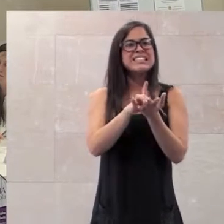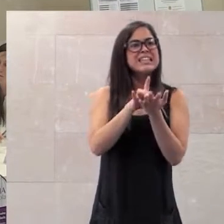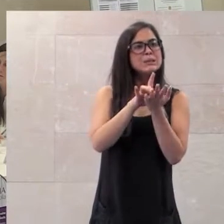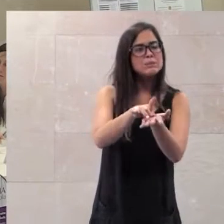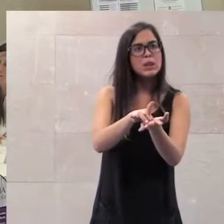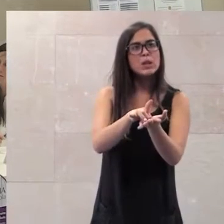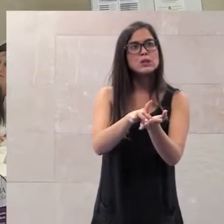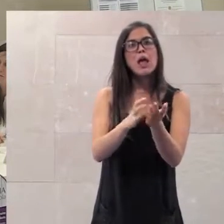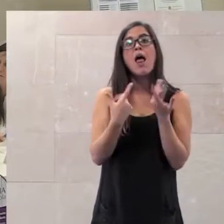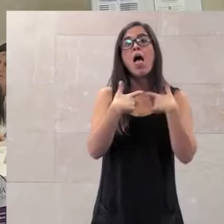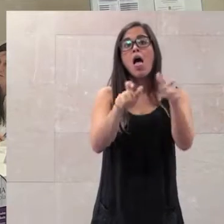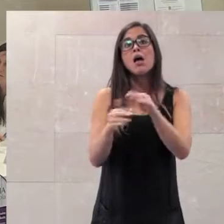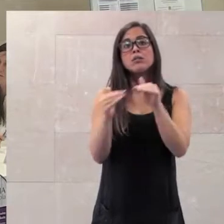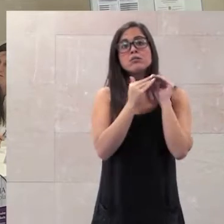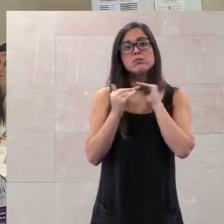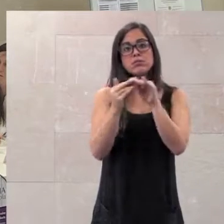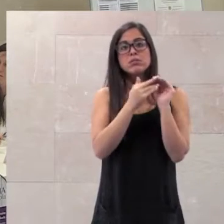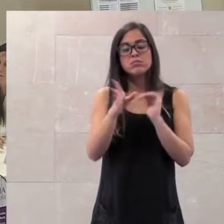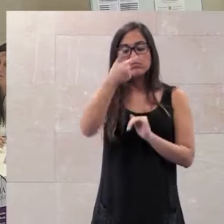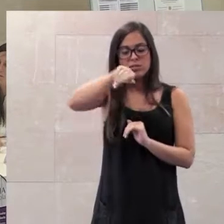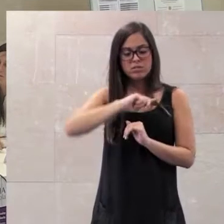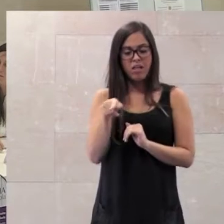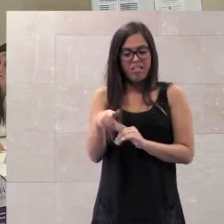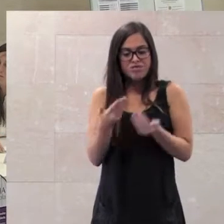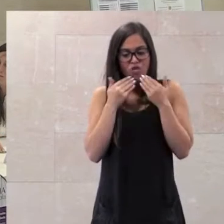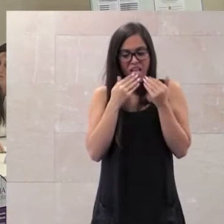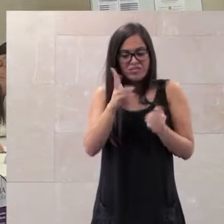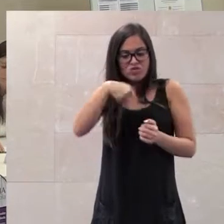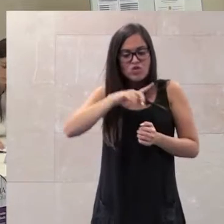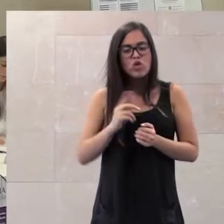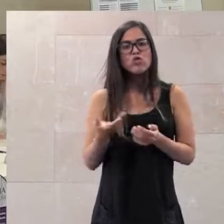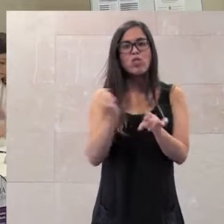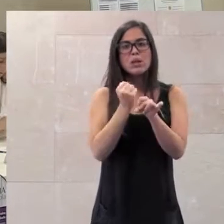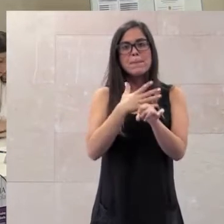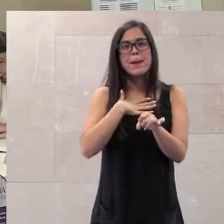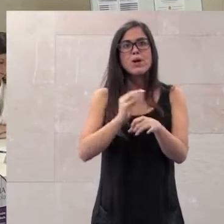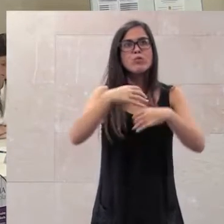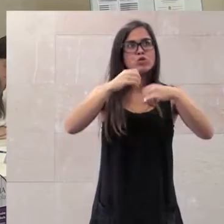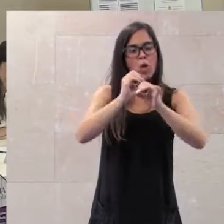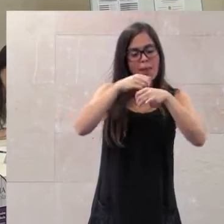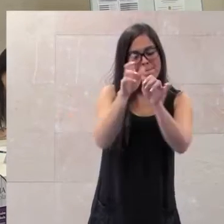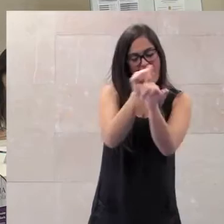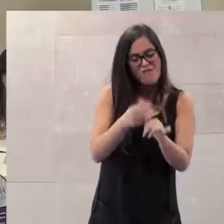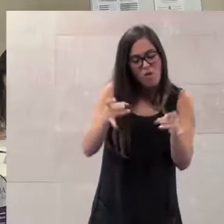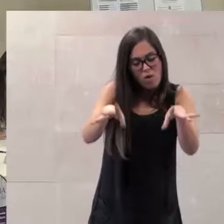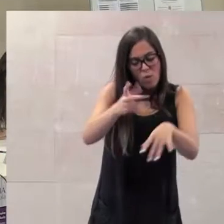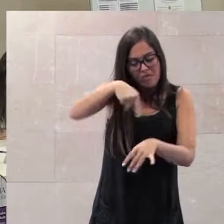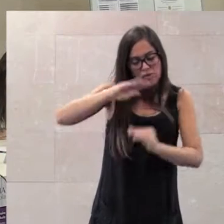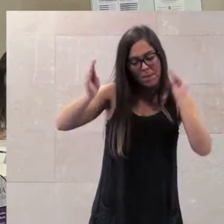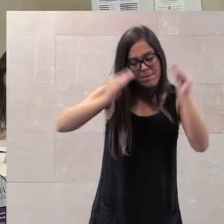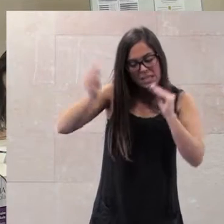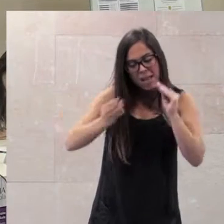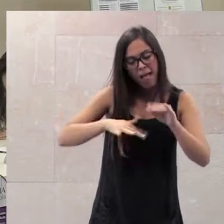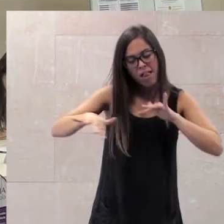ubican en el área de igualdad, que eso a nosotras nos permite trabajar de forma coordinada y en esa clave también de laboratorio, ¿no? De pensar y repensar,